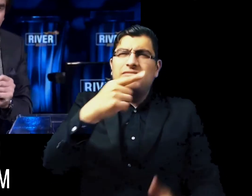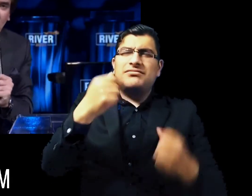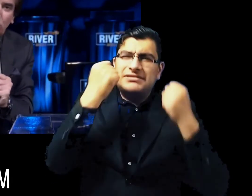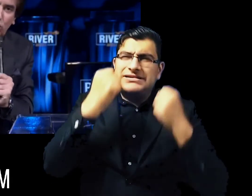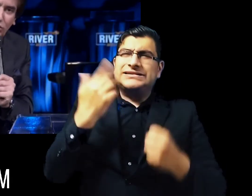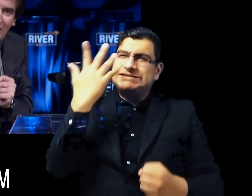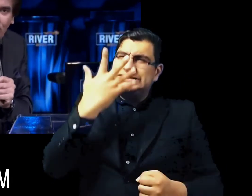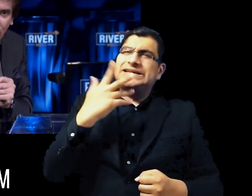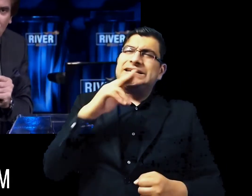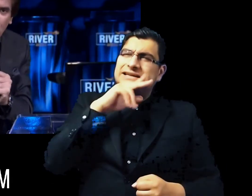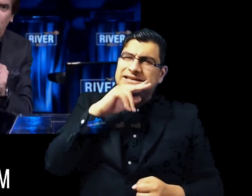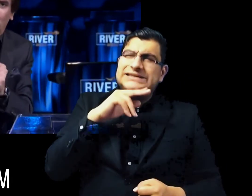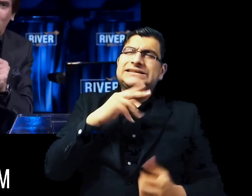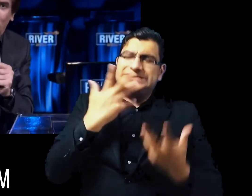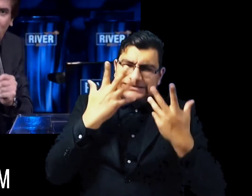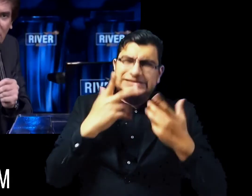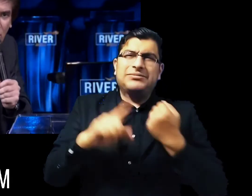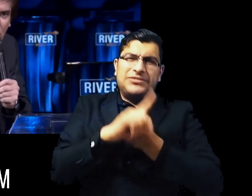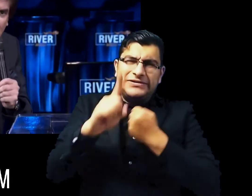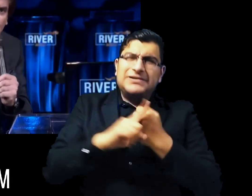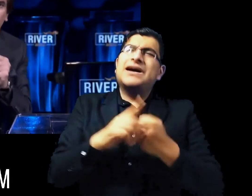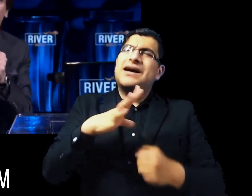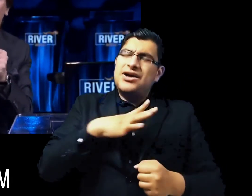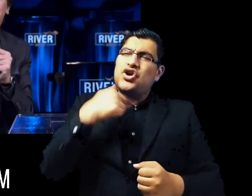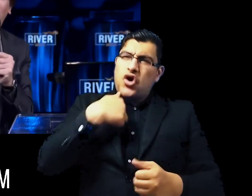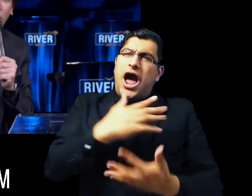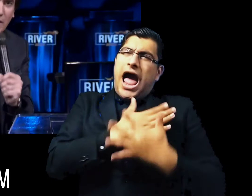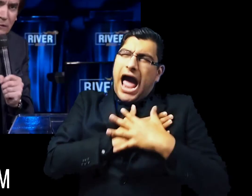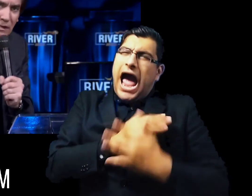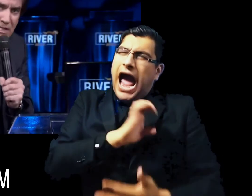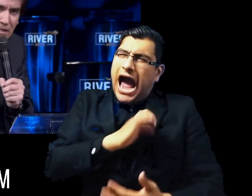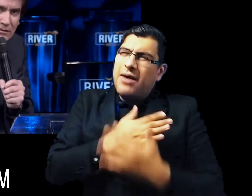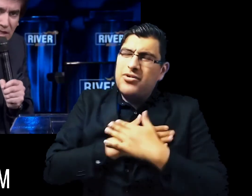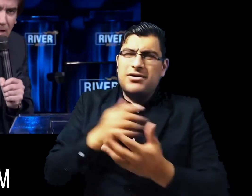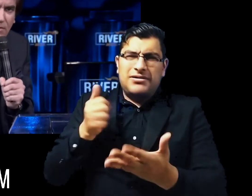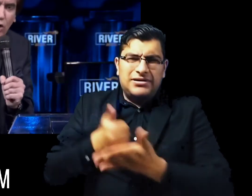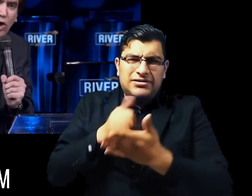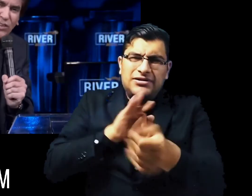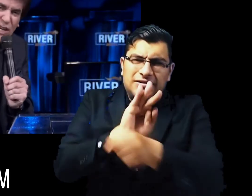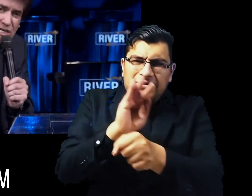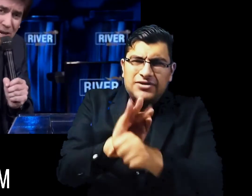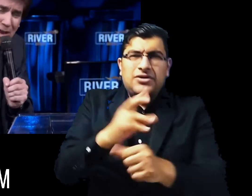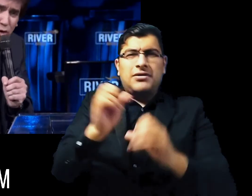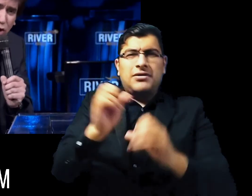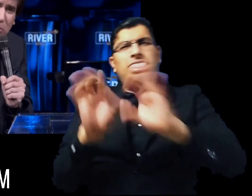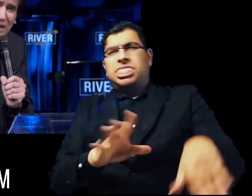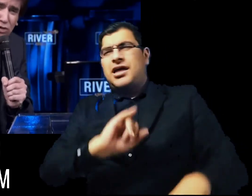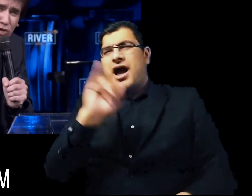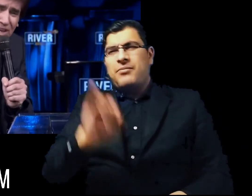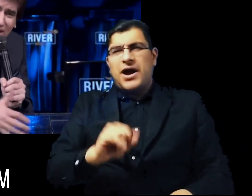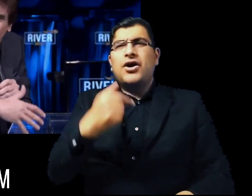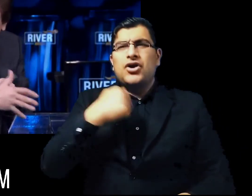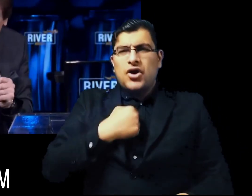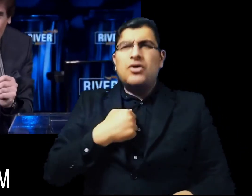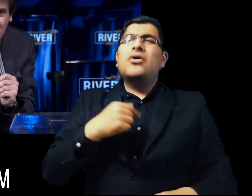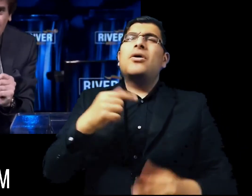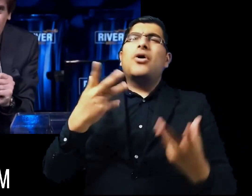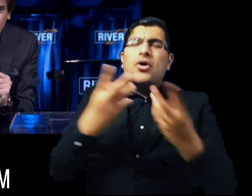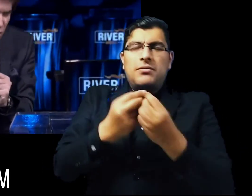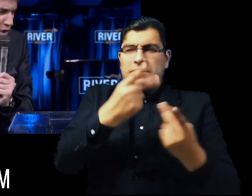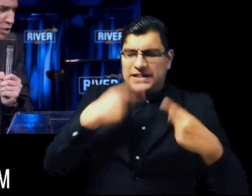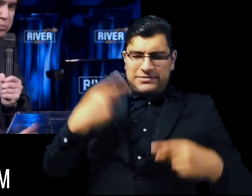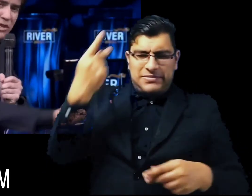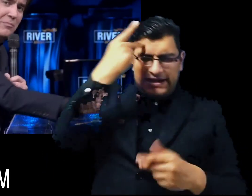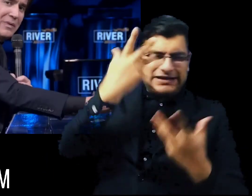crisis, pero yo te amo, yo te sostengo. Yo no perdí el interés en ti. Los que tienen llamado, los pastores que están